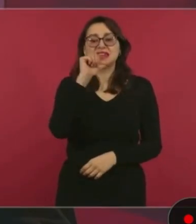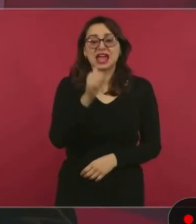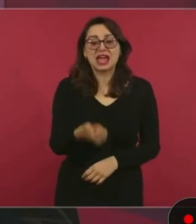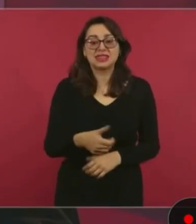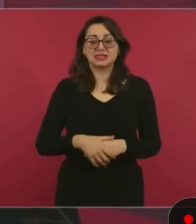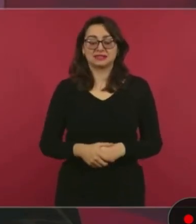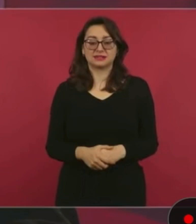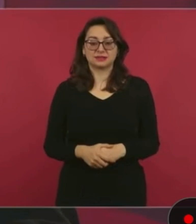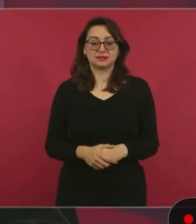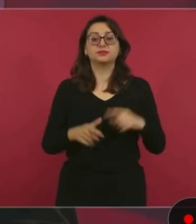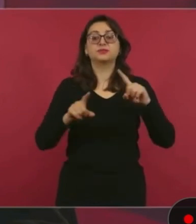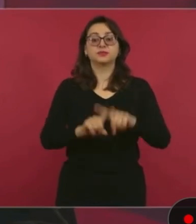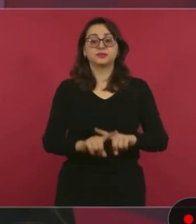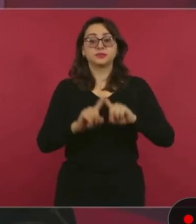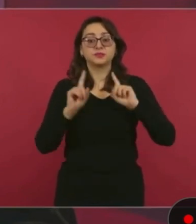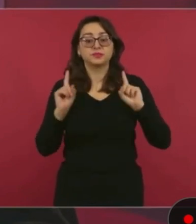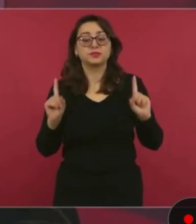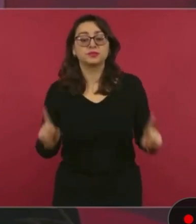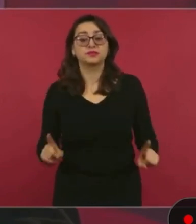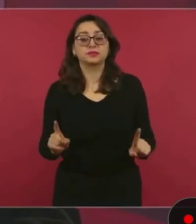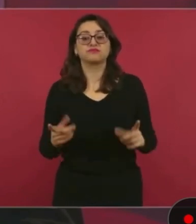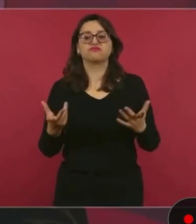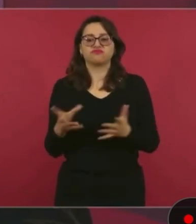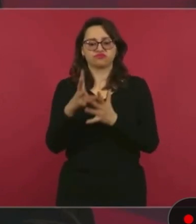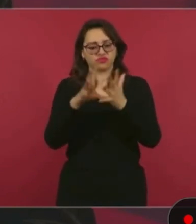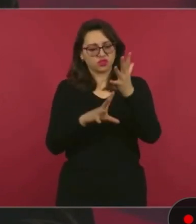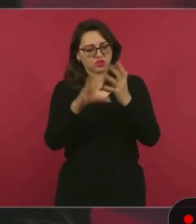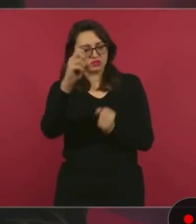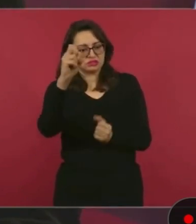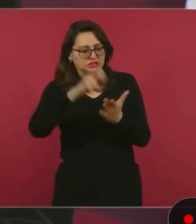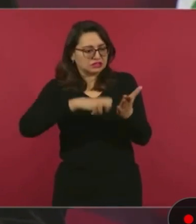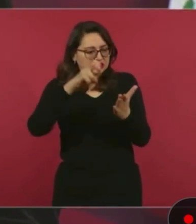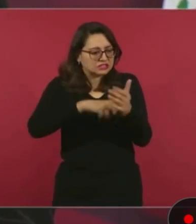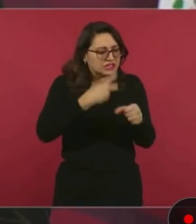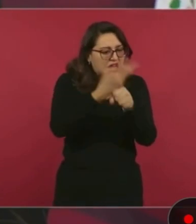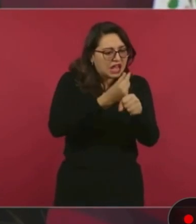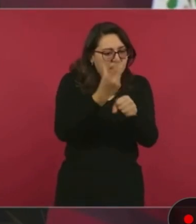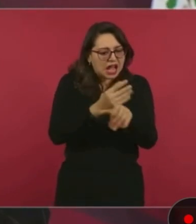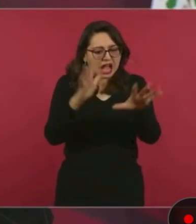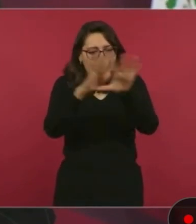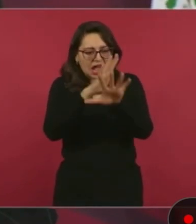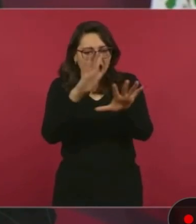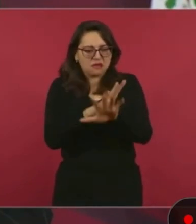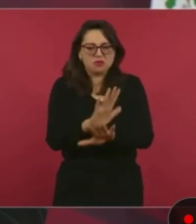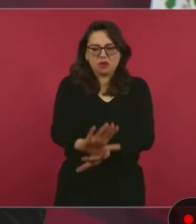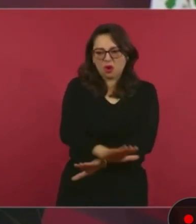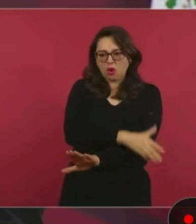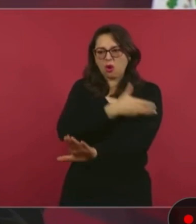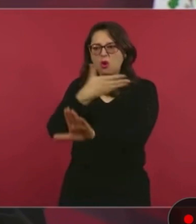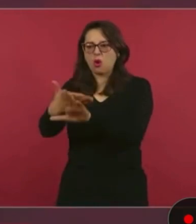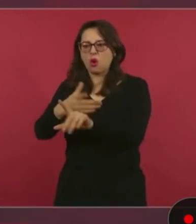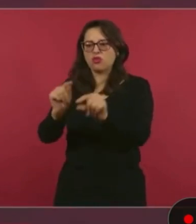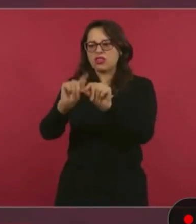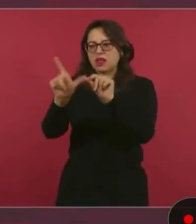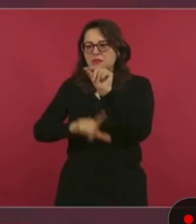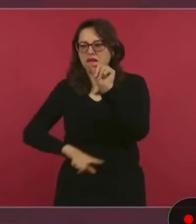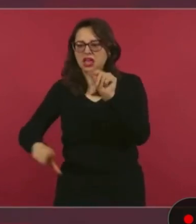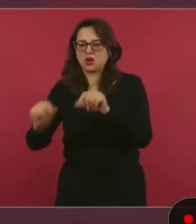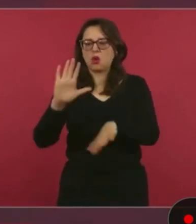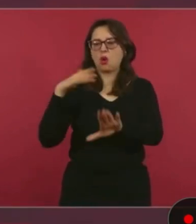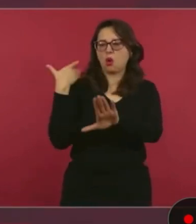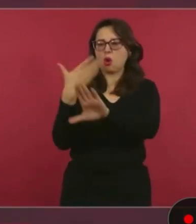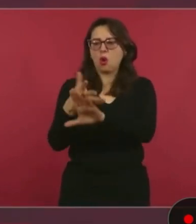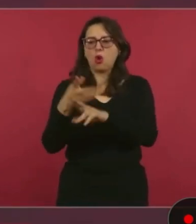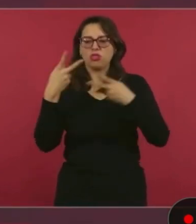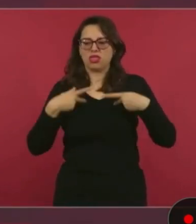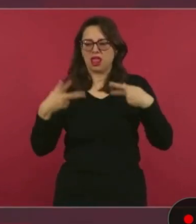todas las reformas a la Constitución en contra del pueblo y a favor del saqueo